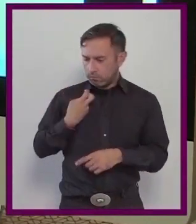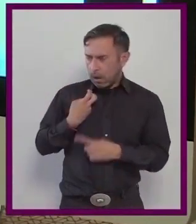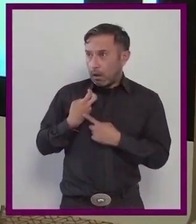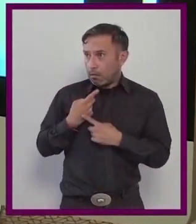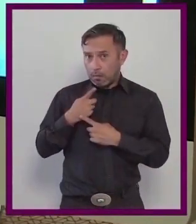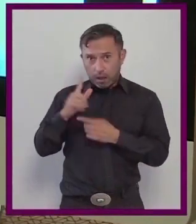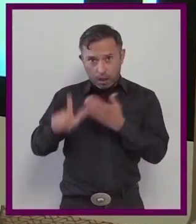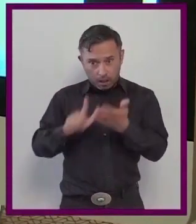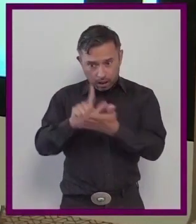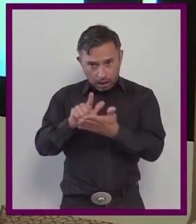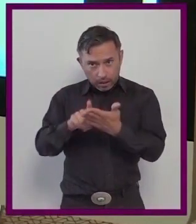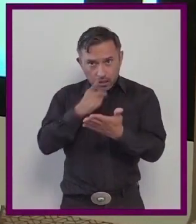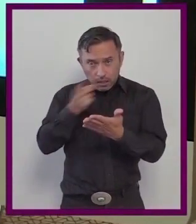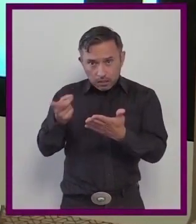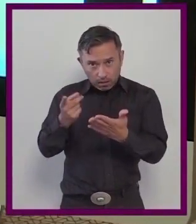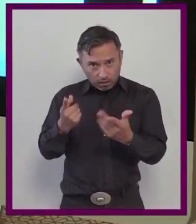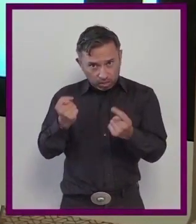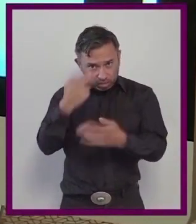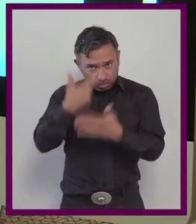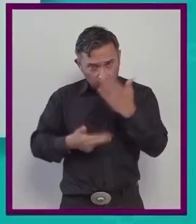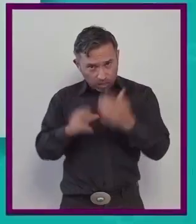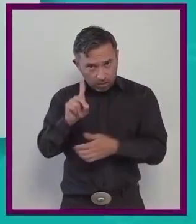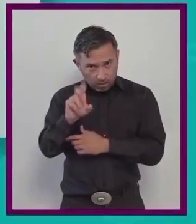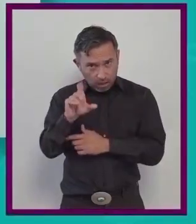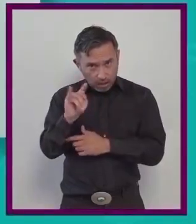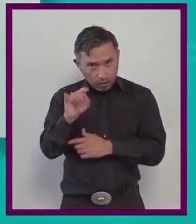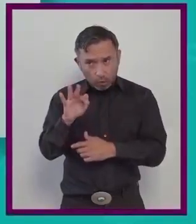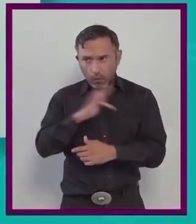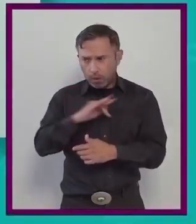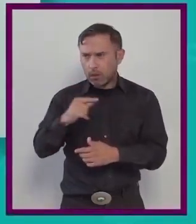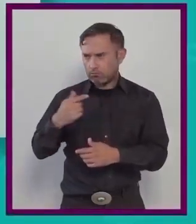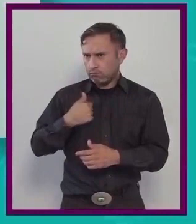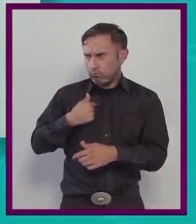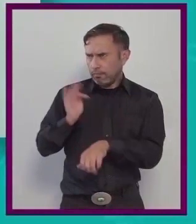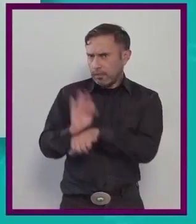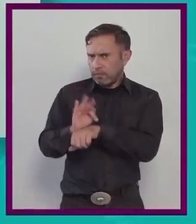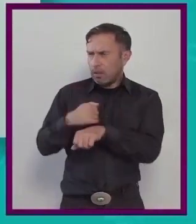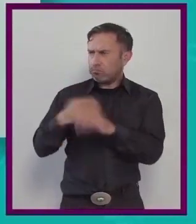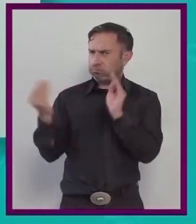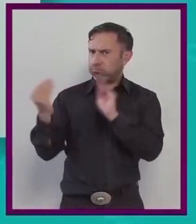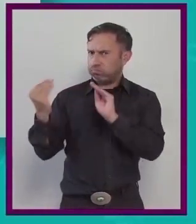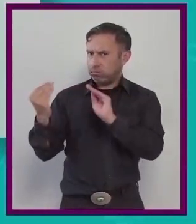diciendo que él cometió un hecho que la ley señala como delito. Por lo tanto, la transparencia